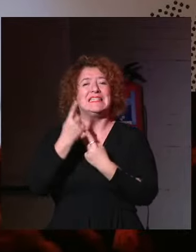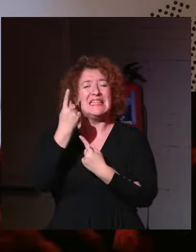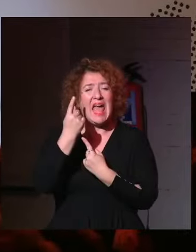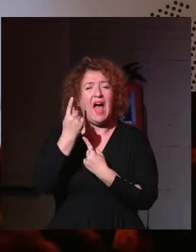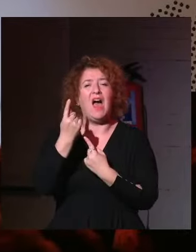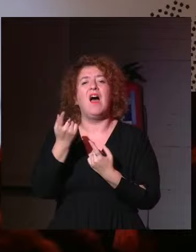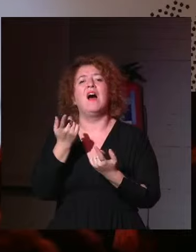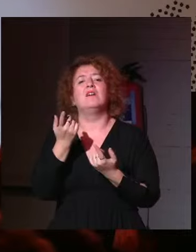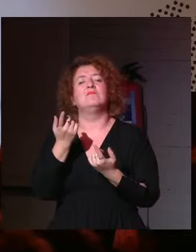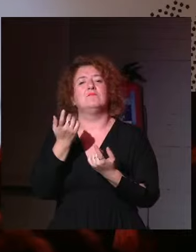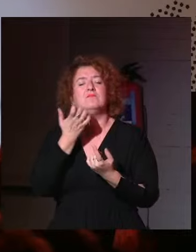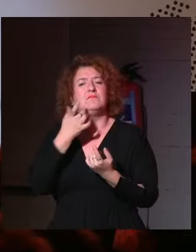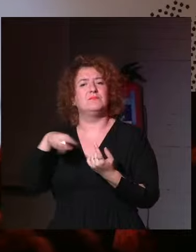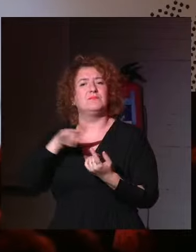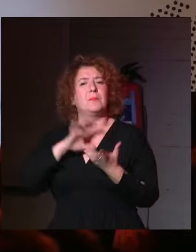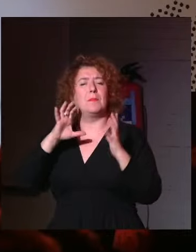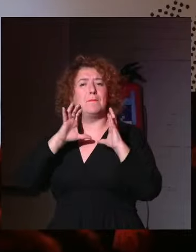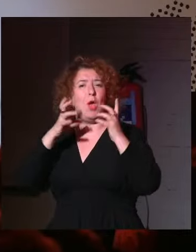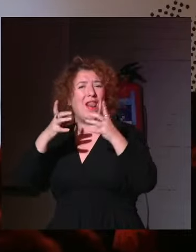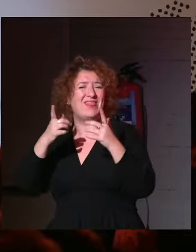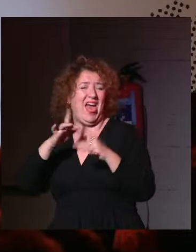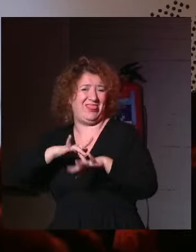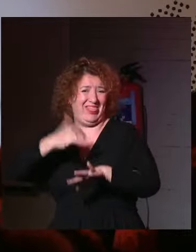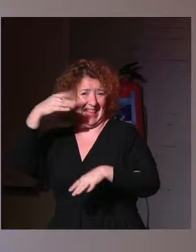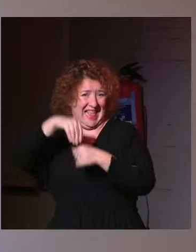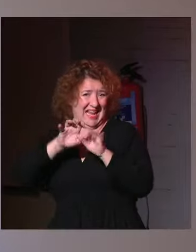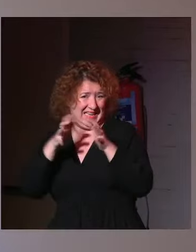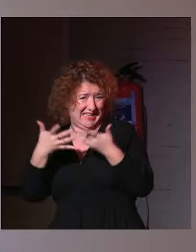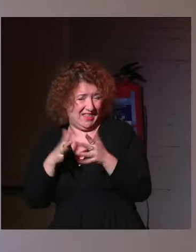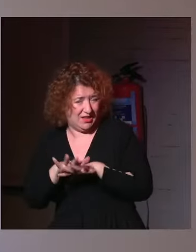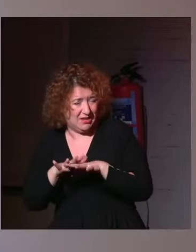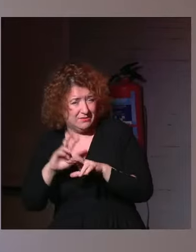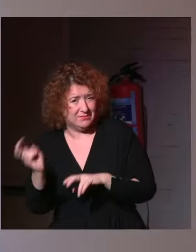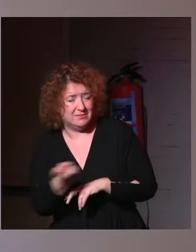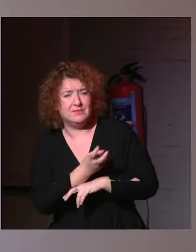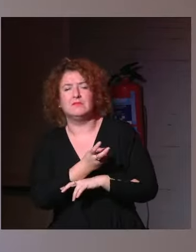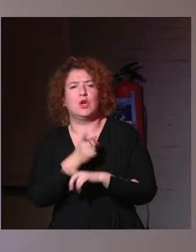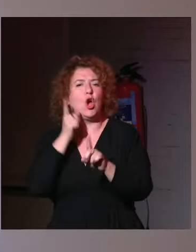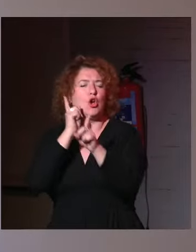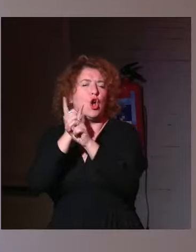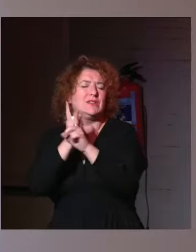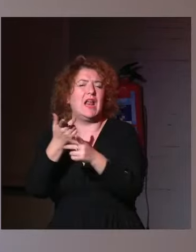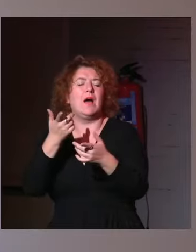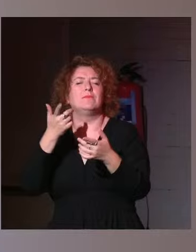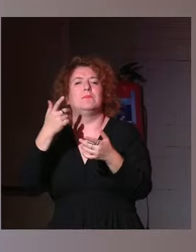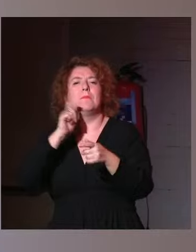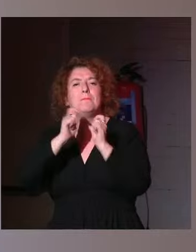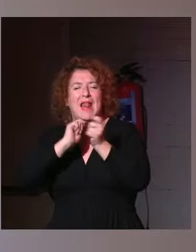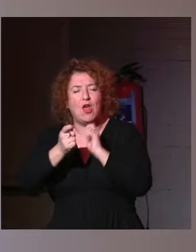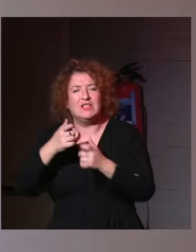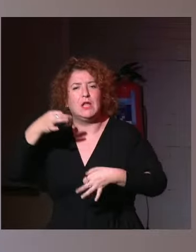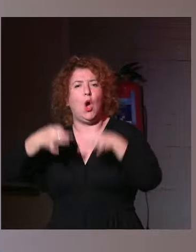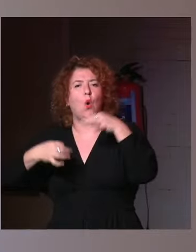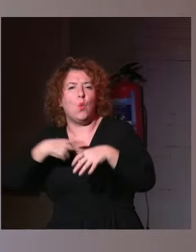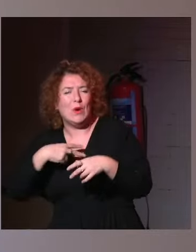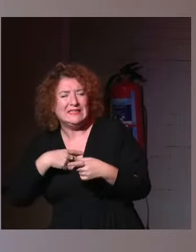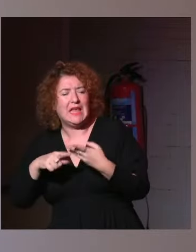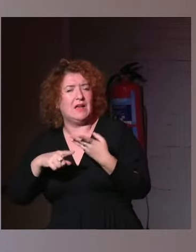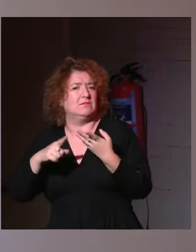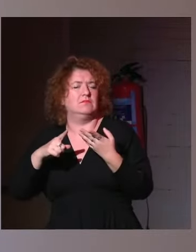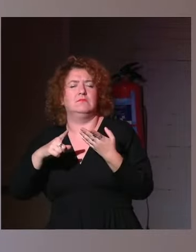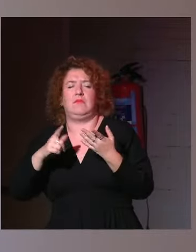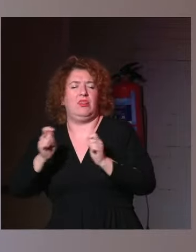violencia digital a las periodistas a las comunicadoras y a las políticas e causa daños psicológicos graves